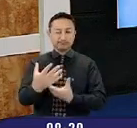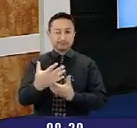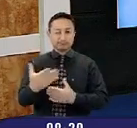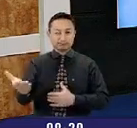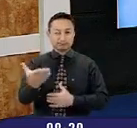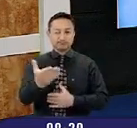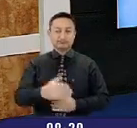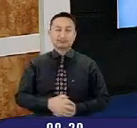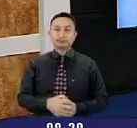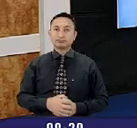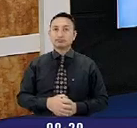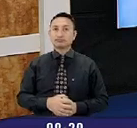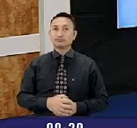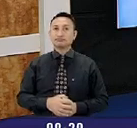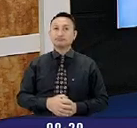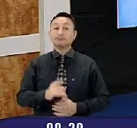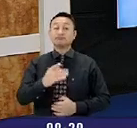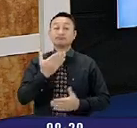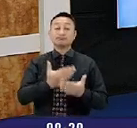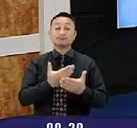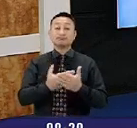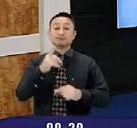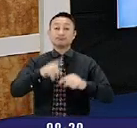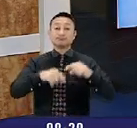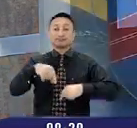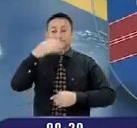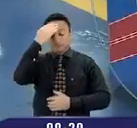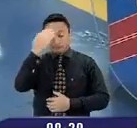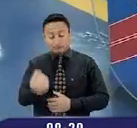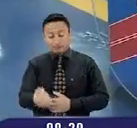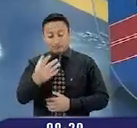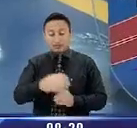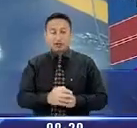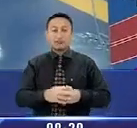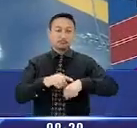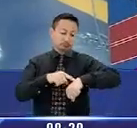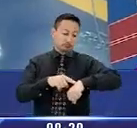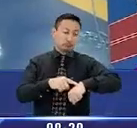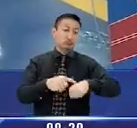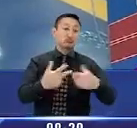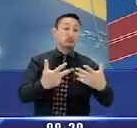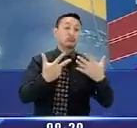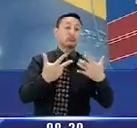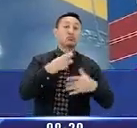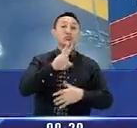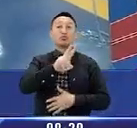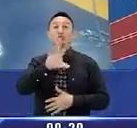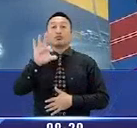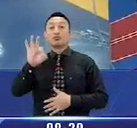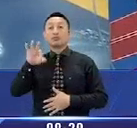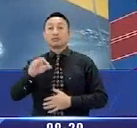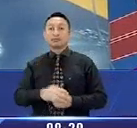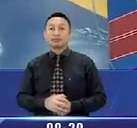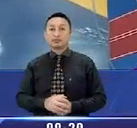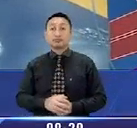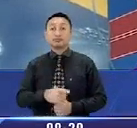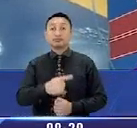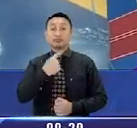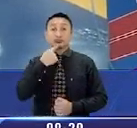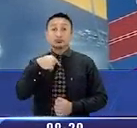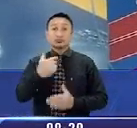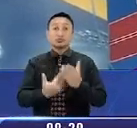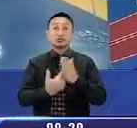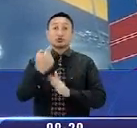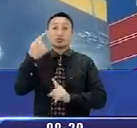adelante. Gracias, querido Robert. Amigos, buenos días. Son exactamente las 8 de la mañana, 29 minutos. Tú le decías, nuevo